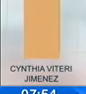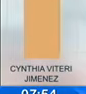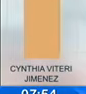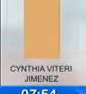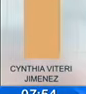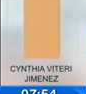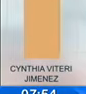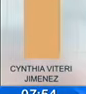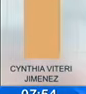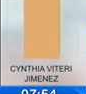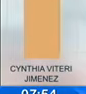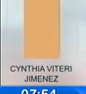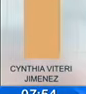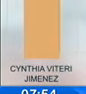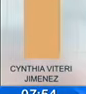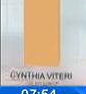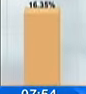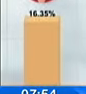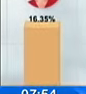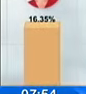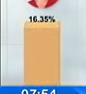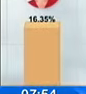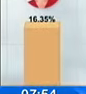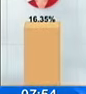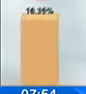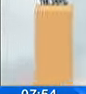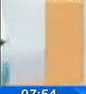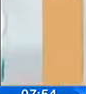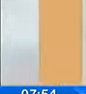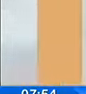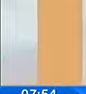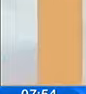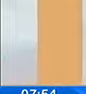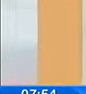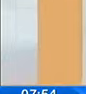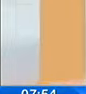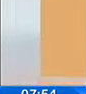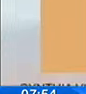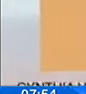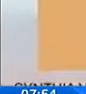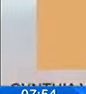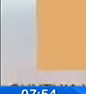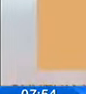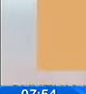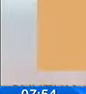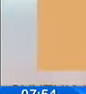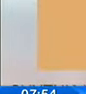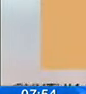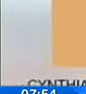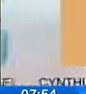28.28% para el candidato Guillermo Lasso. Así está, la candidata Cintia Viteri mantiene el